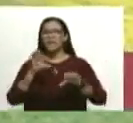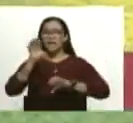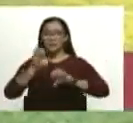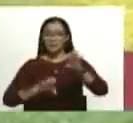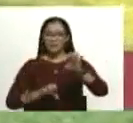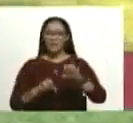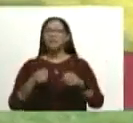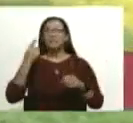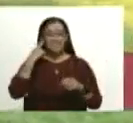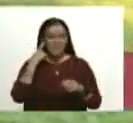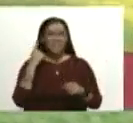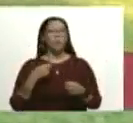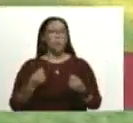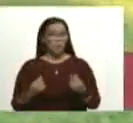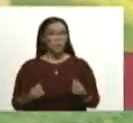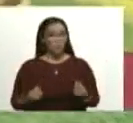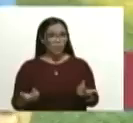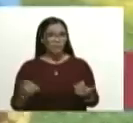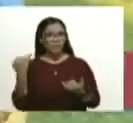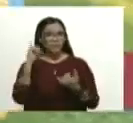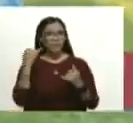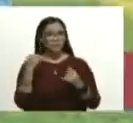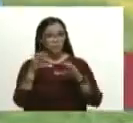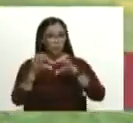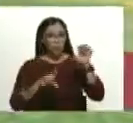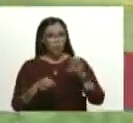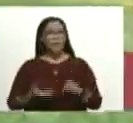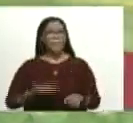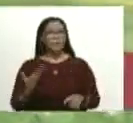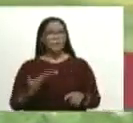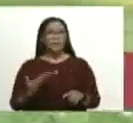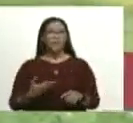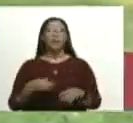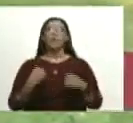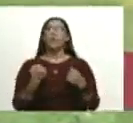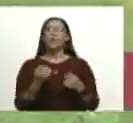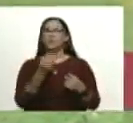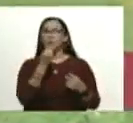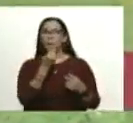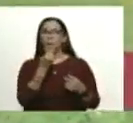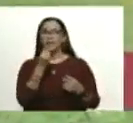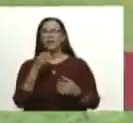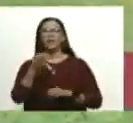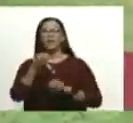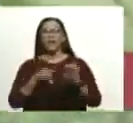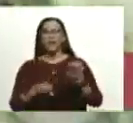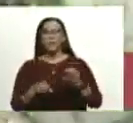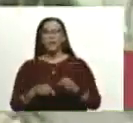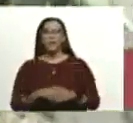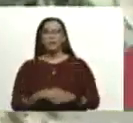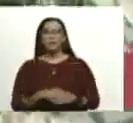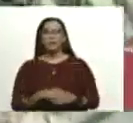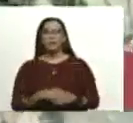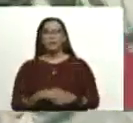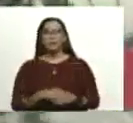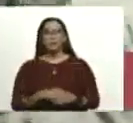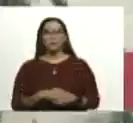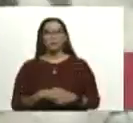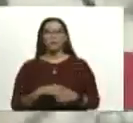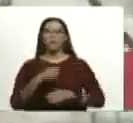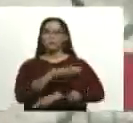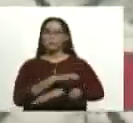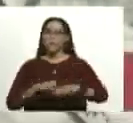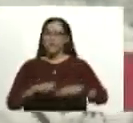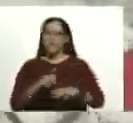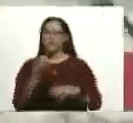cuánto cuesta mantener un zoológico? Eso es muy importante, porque ¿cuánto come un animal, un felino, por ejemplo? Nosotros tenemos en este